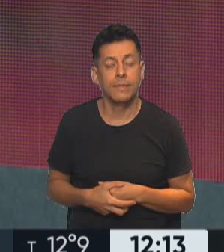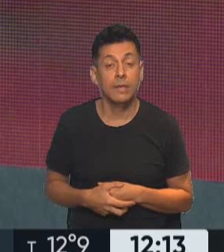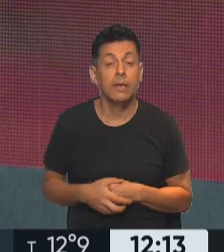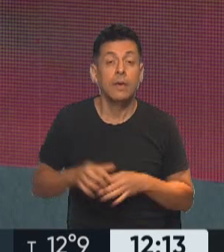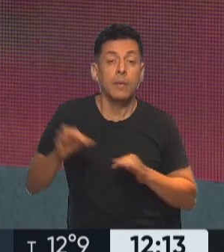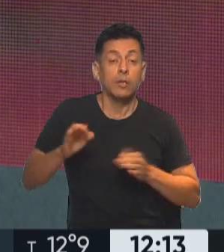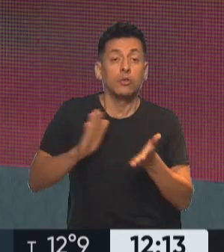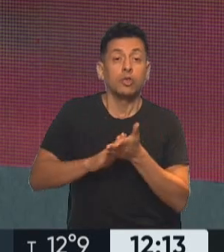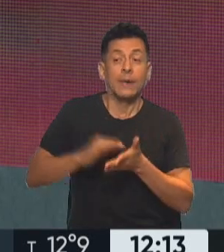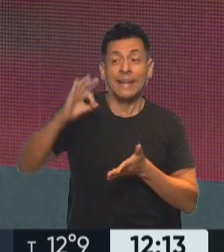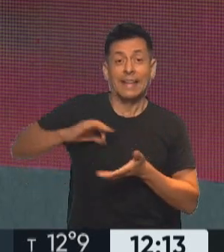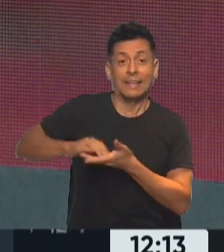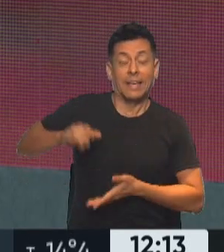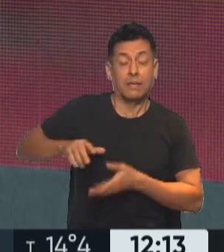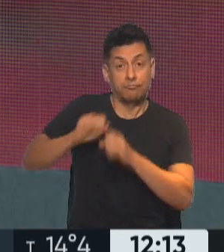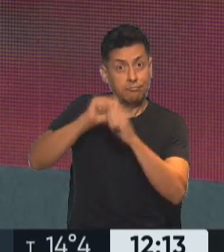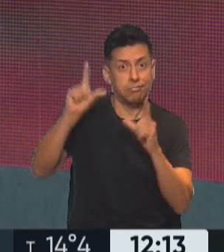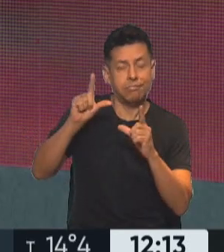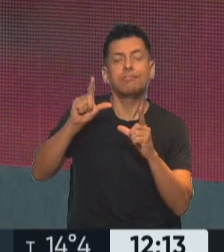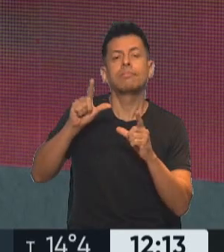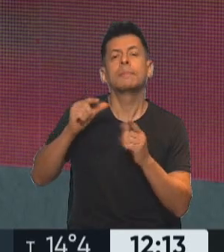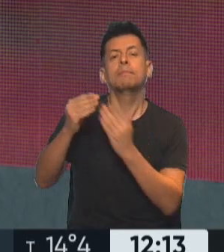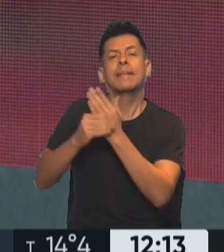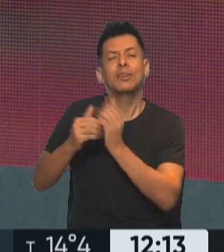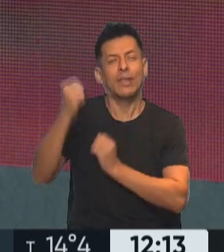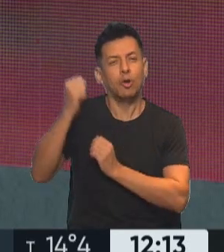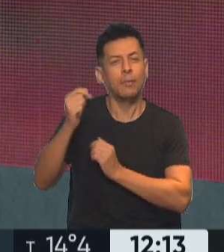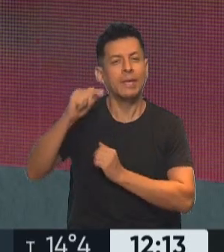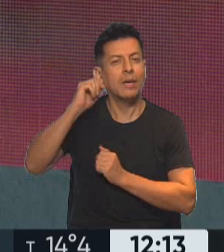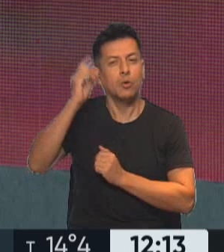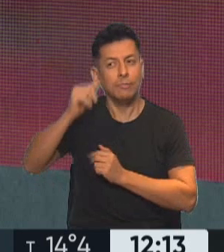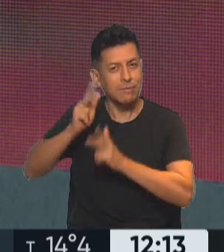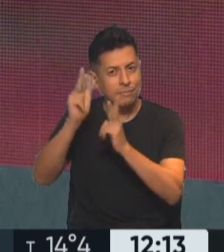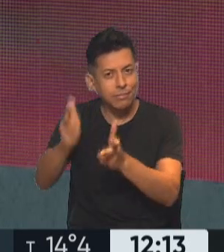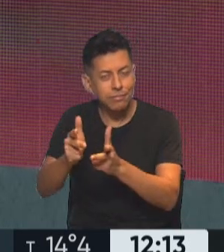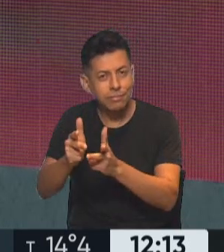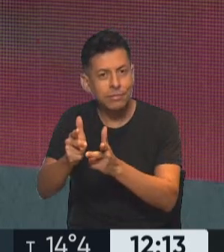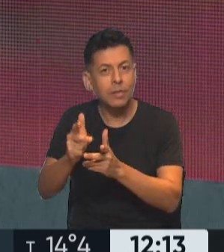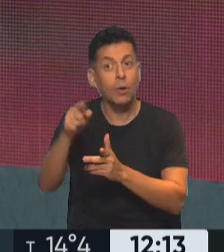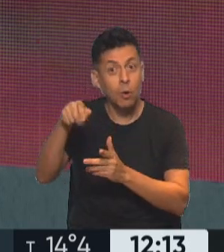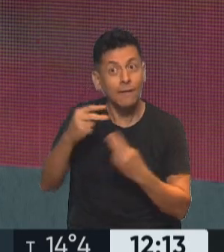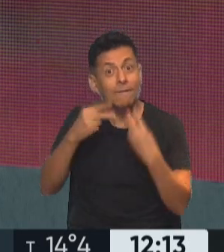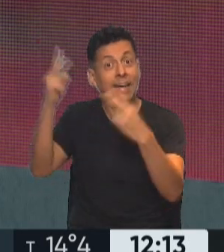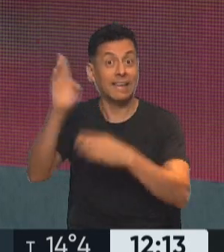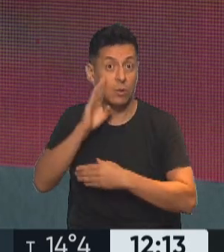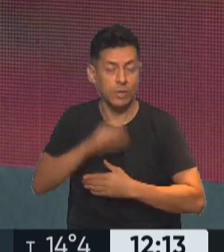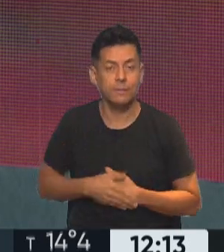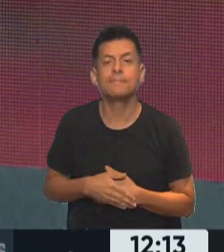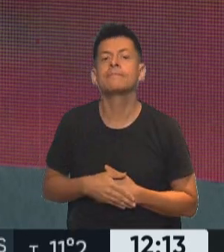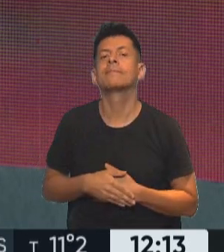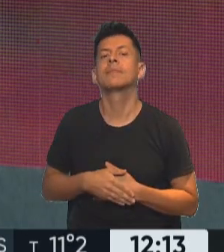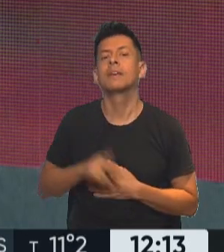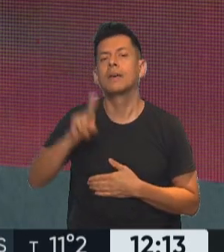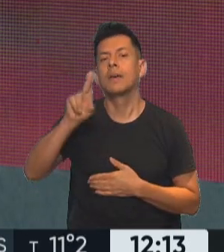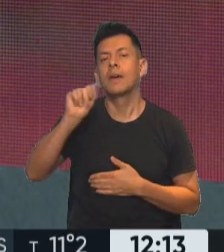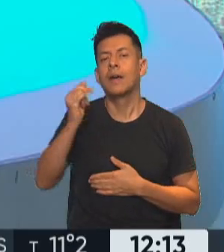Proyecto sobre renta inesperada anunciado en su momento por el ministro de Economía, Martín Guzmán. Ministro se encuentra en los Estados Unidos. Raúl de la Torre, bienvenido.